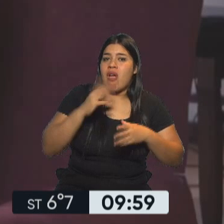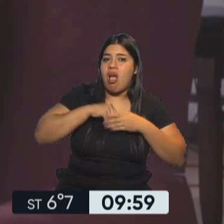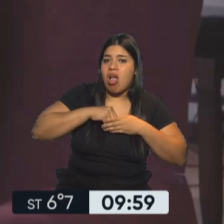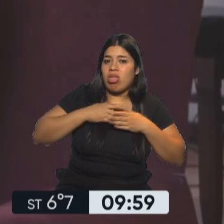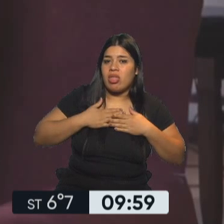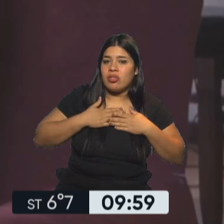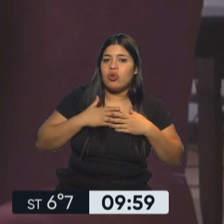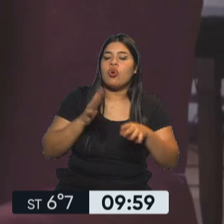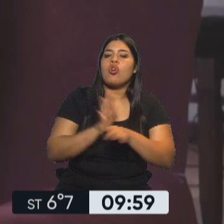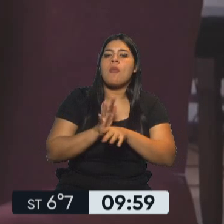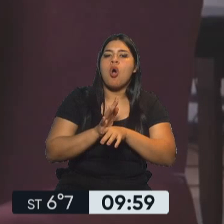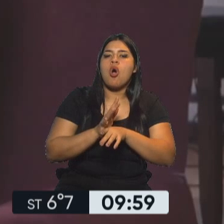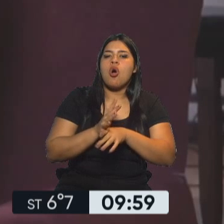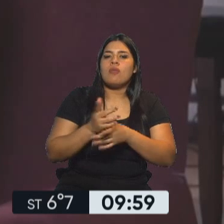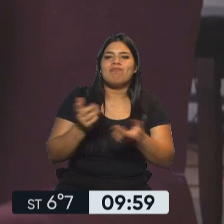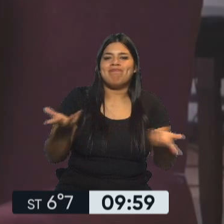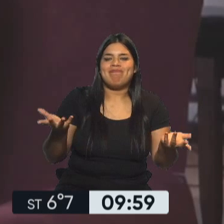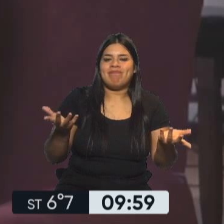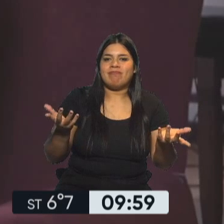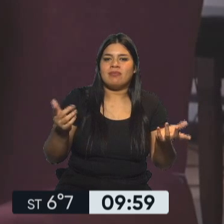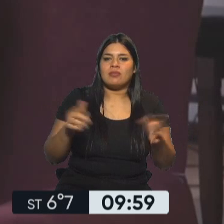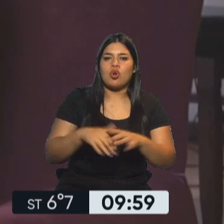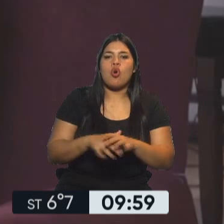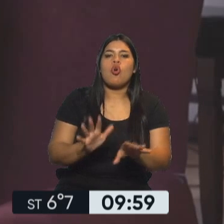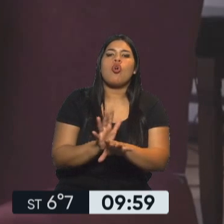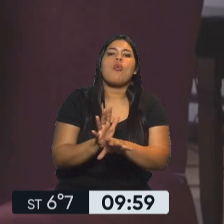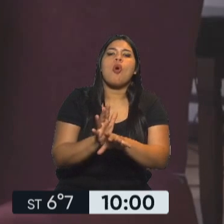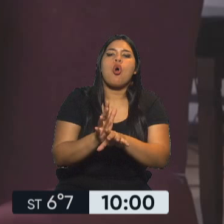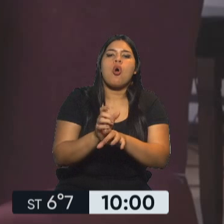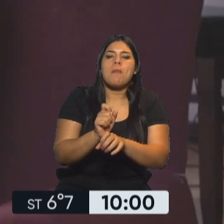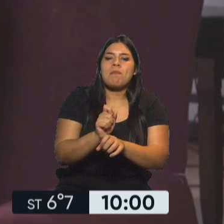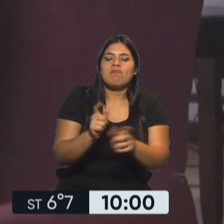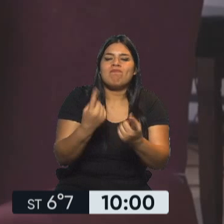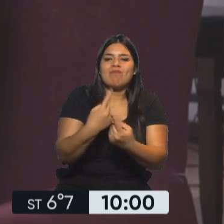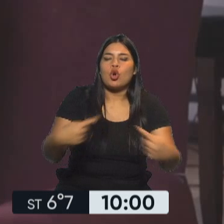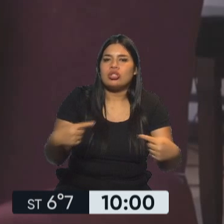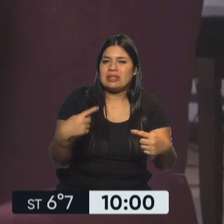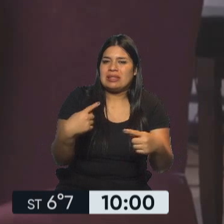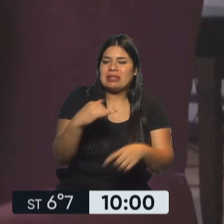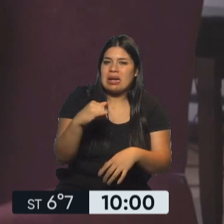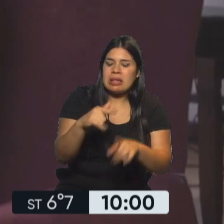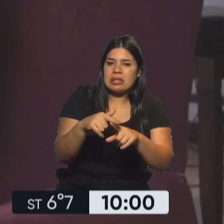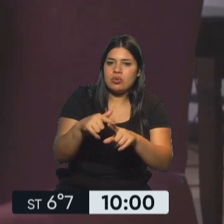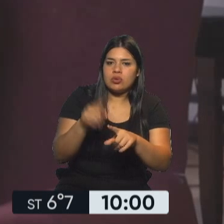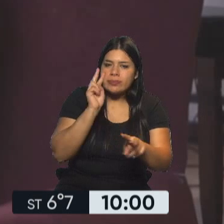Casi de tocar el mal, ¿no? Tocar, como ver el mal, ver el mal.